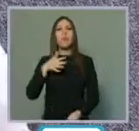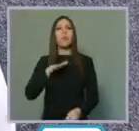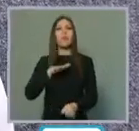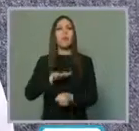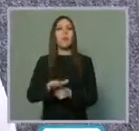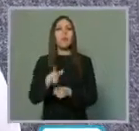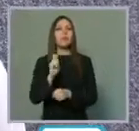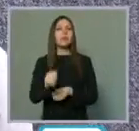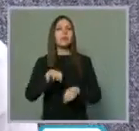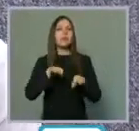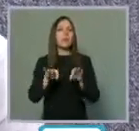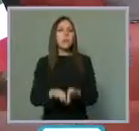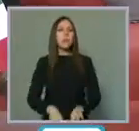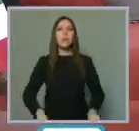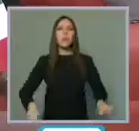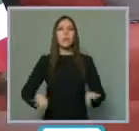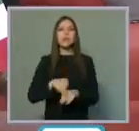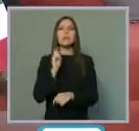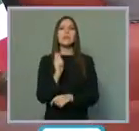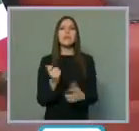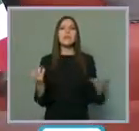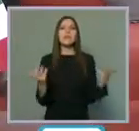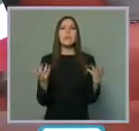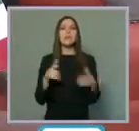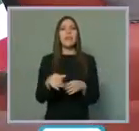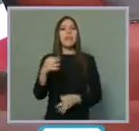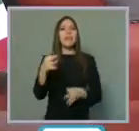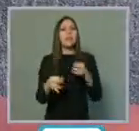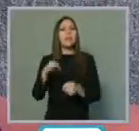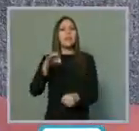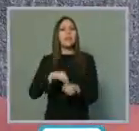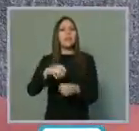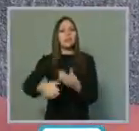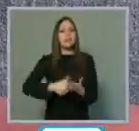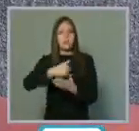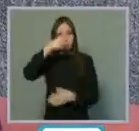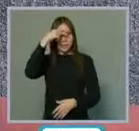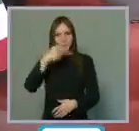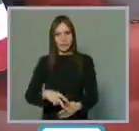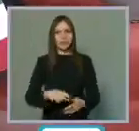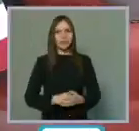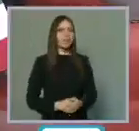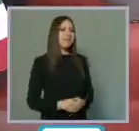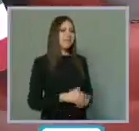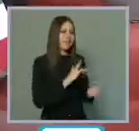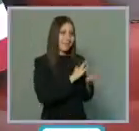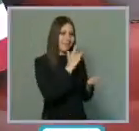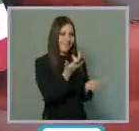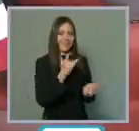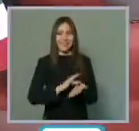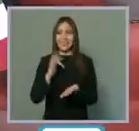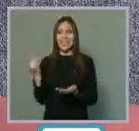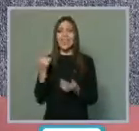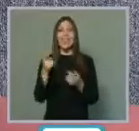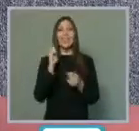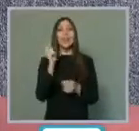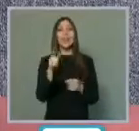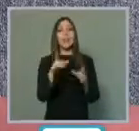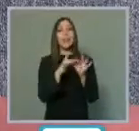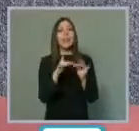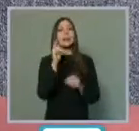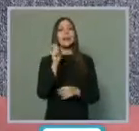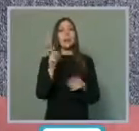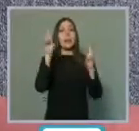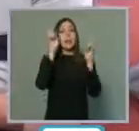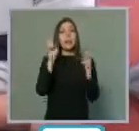función principal de este Tribunal Electoral de la Ciudad de México. Bueno, antes que nada, gracias Enrique, gracias Pame. Qué bueno que haces alusión a eso para retomar un